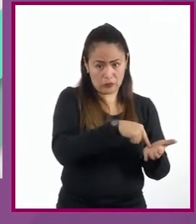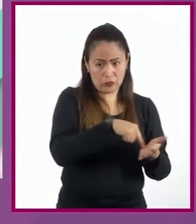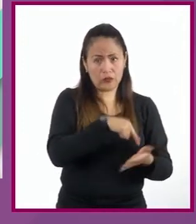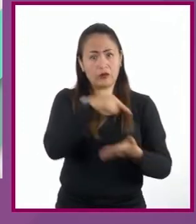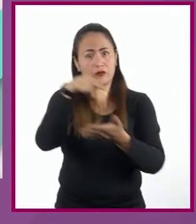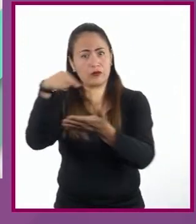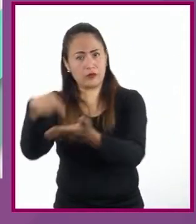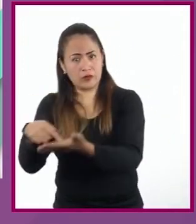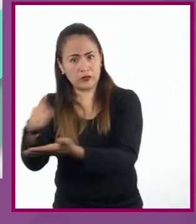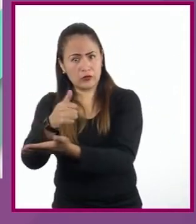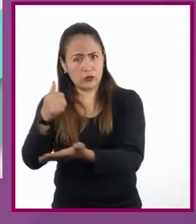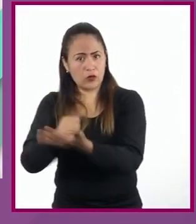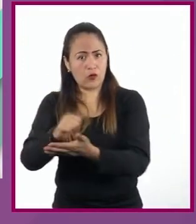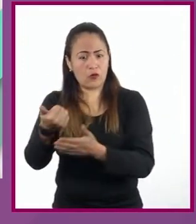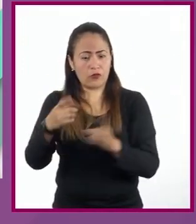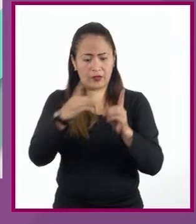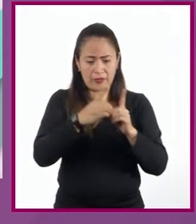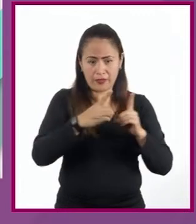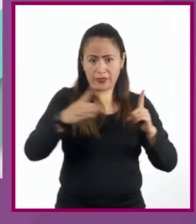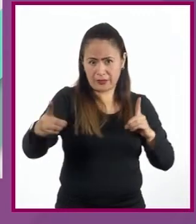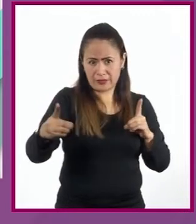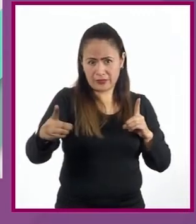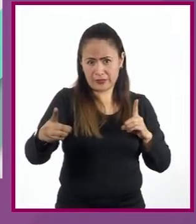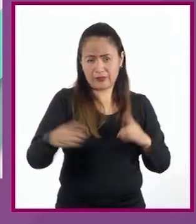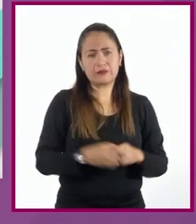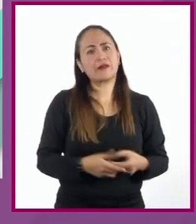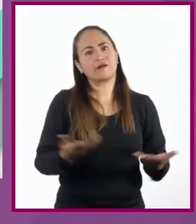otra, la distancia que hay de una ciudad a otra